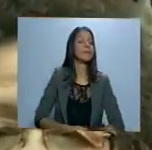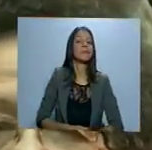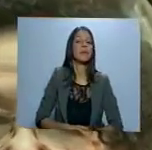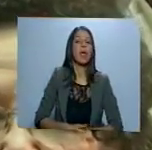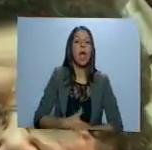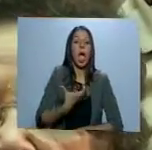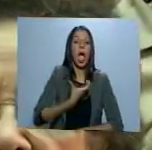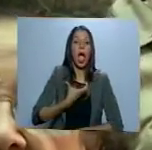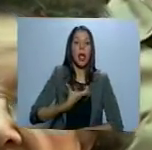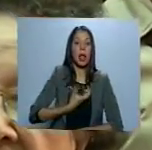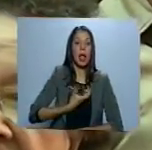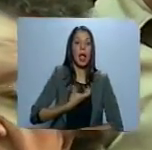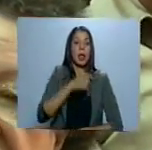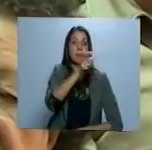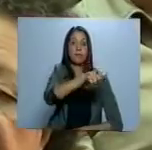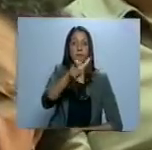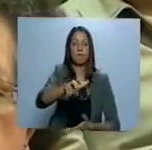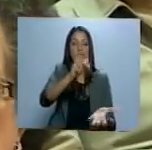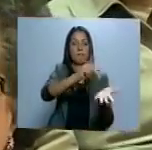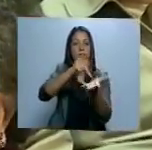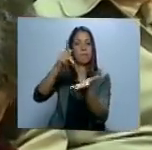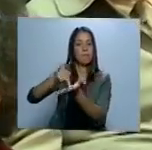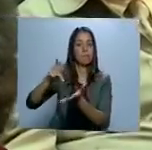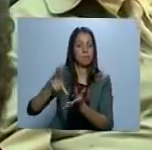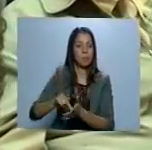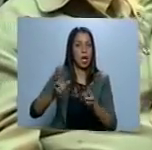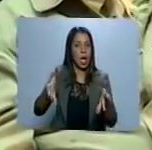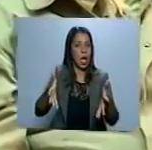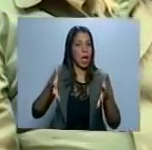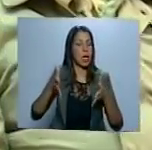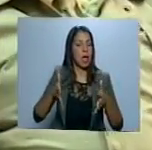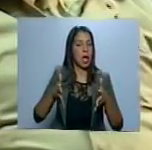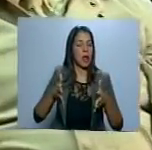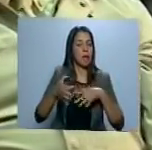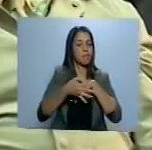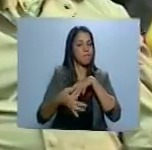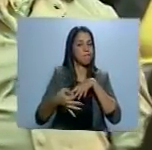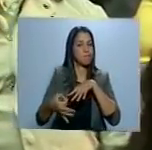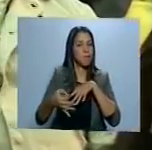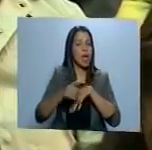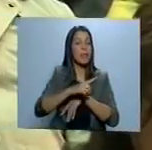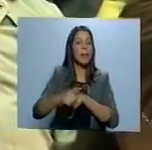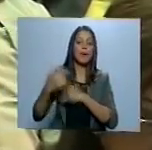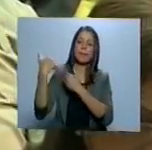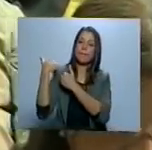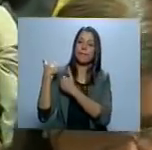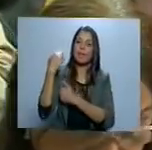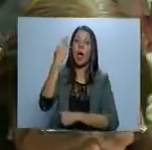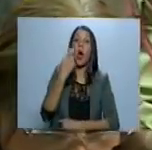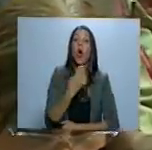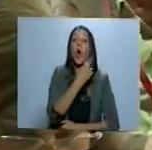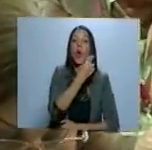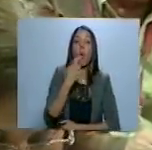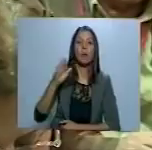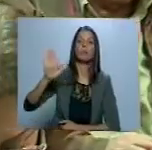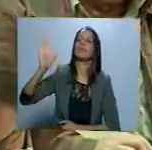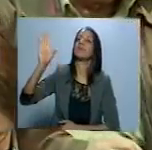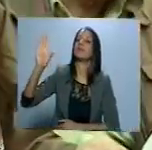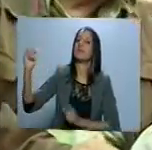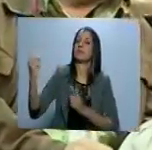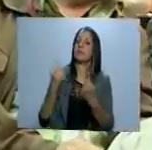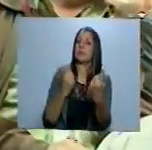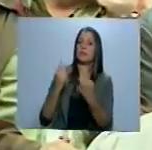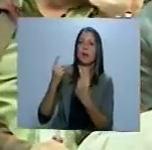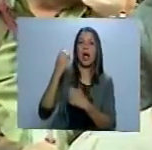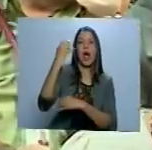las alcaldesas y los alcaldes proclamados en sus respectivos municipios deben prestar juramento ante el poder originario